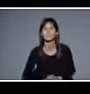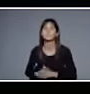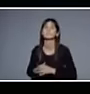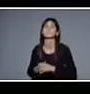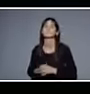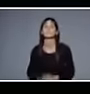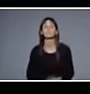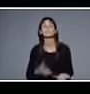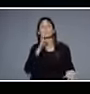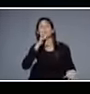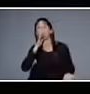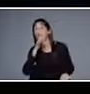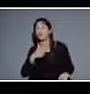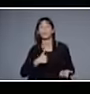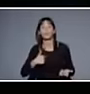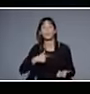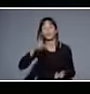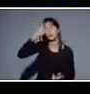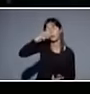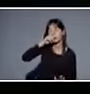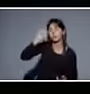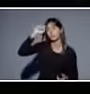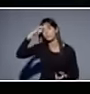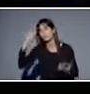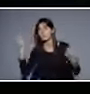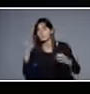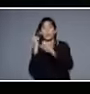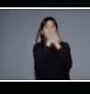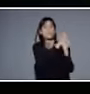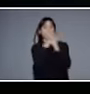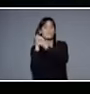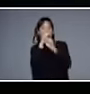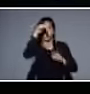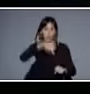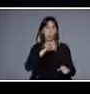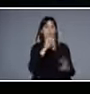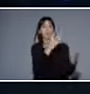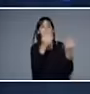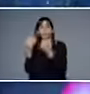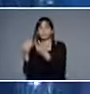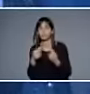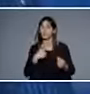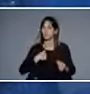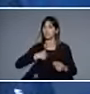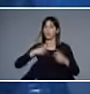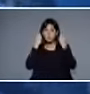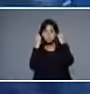hoy. Ahora voy a recordar muchas murgas que aquí hay. Voy a